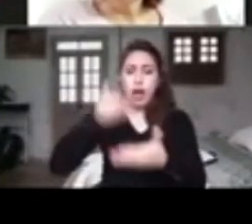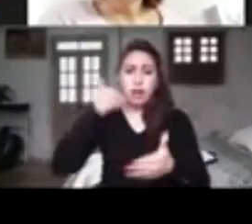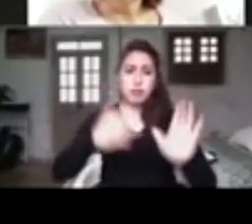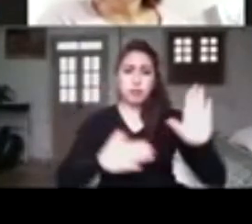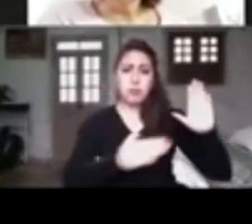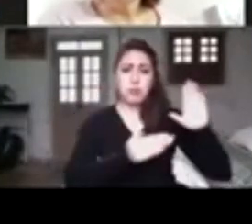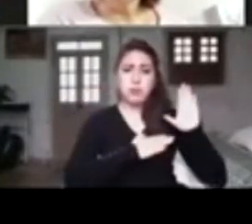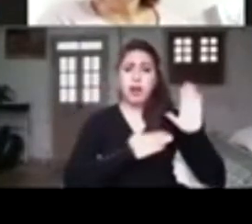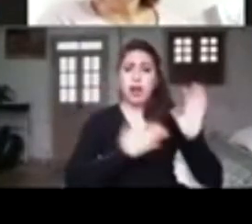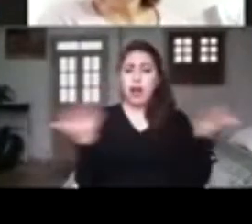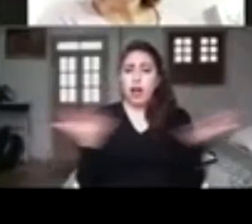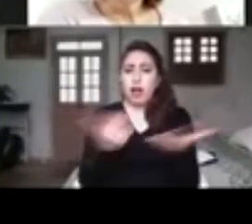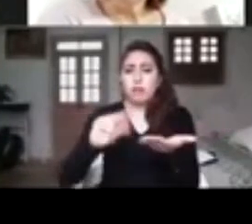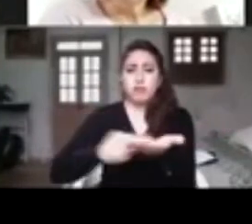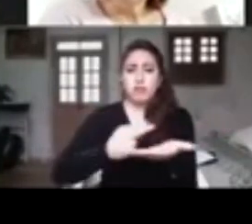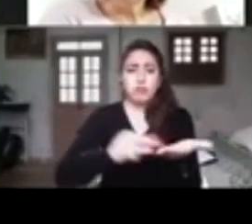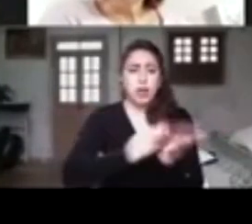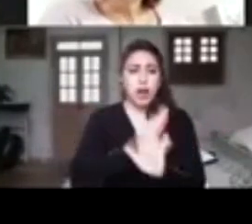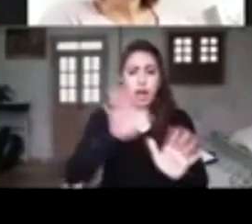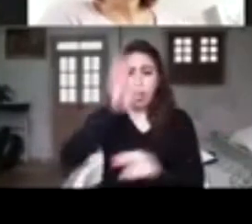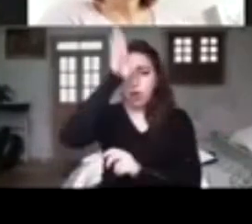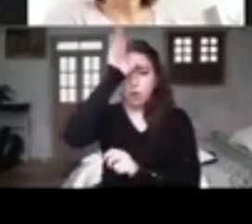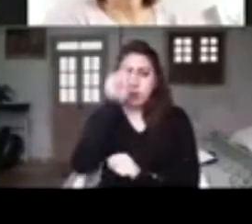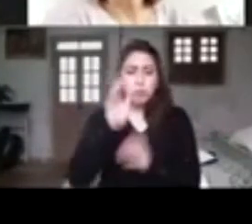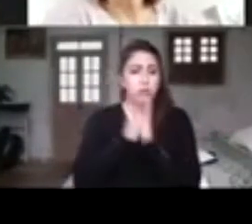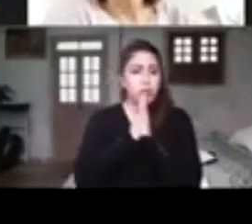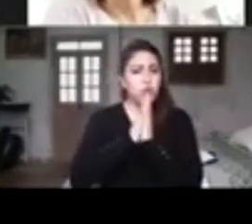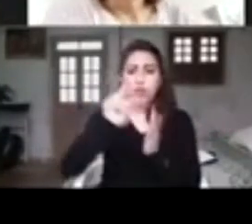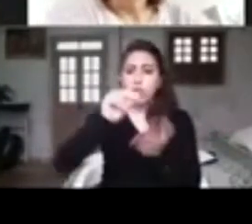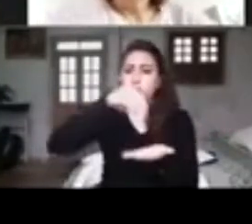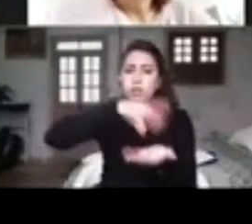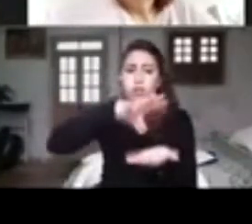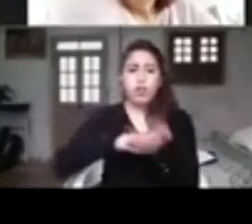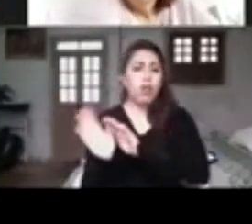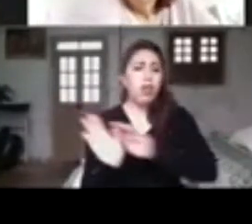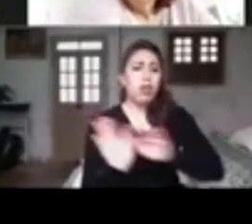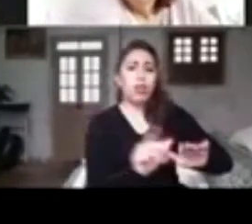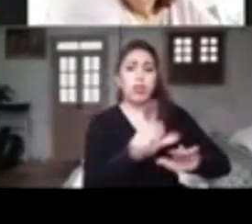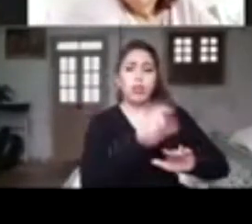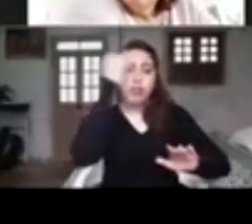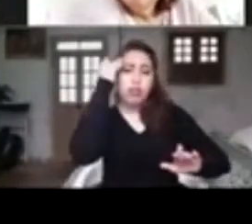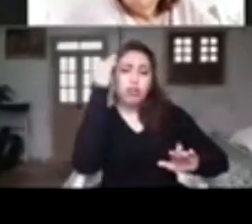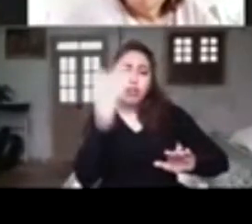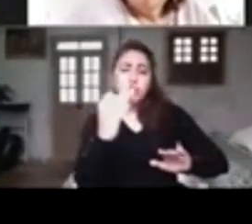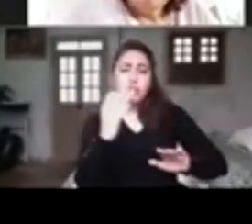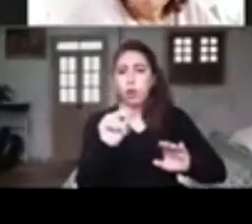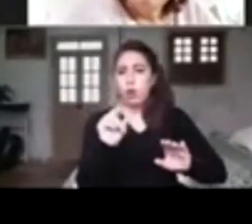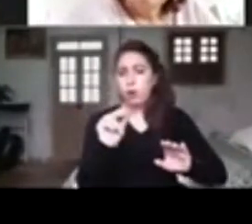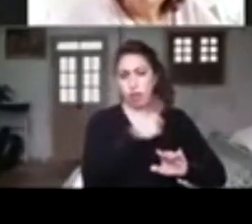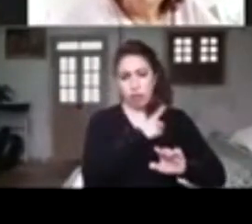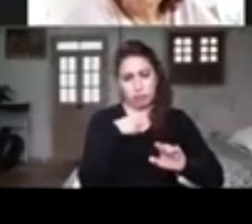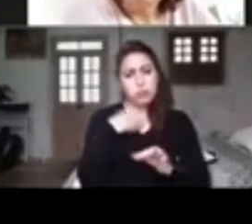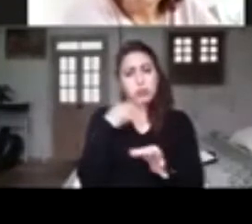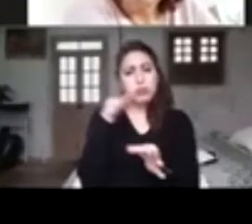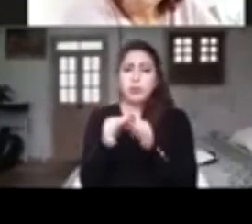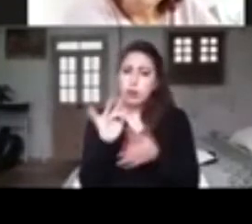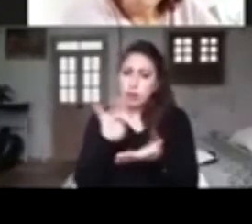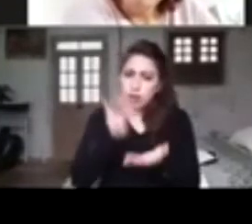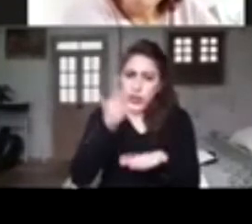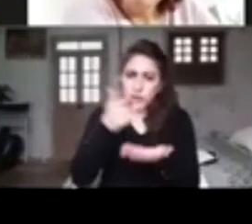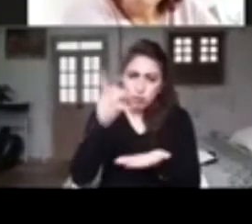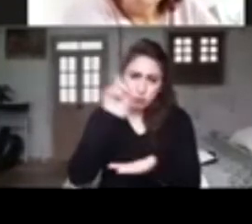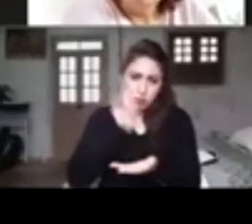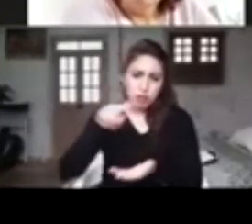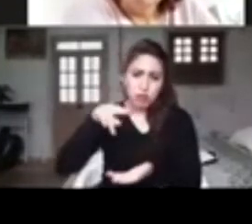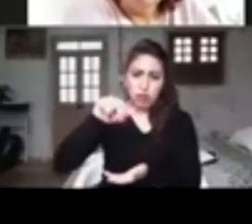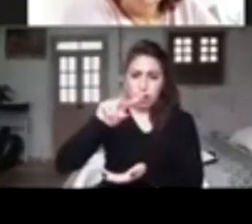palabras y en acuerdos que se quedan en el papel. Gracias, Mari Carmen, porque tú has estado guiándonos y nos